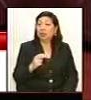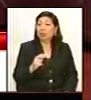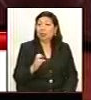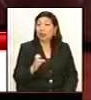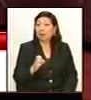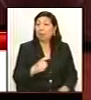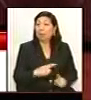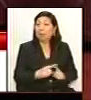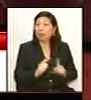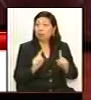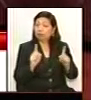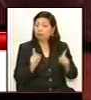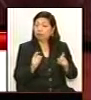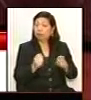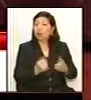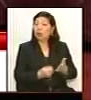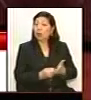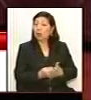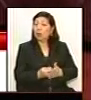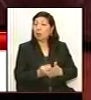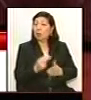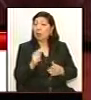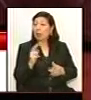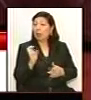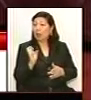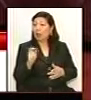Pero entre paréntesis, la compra N,